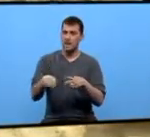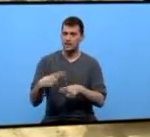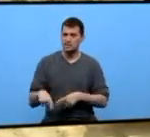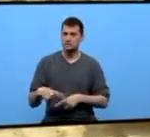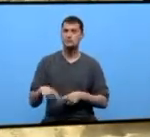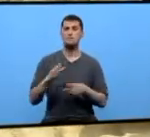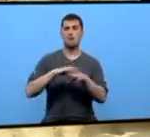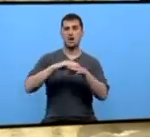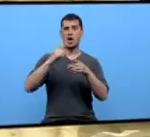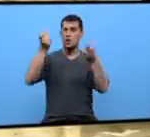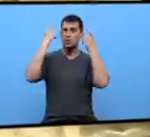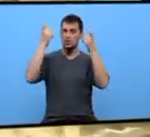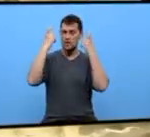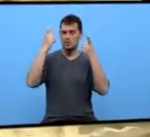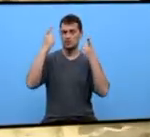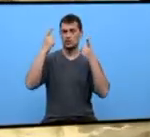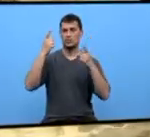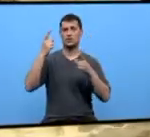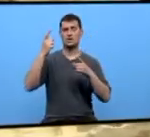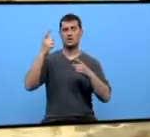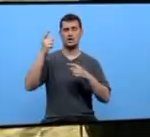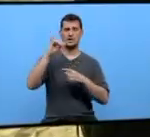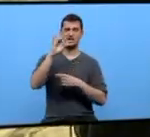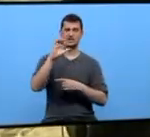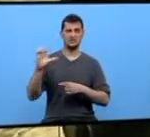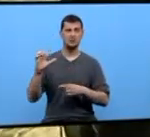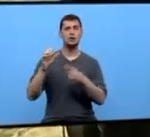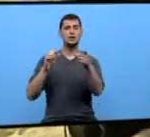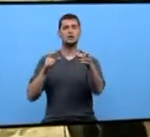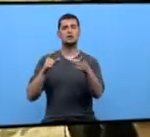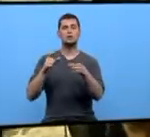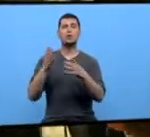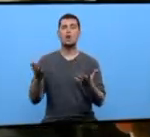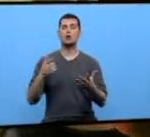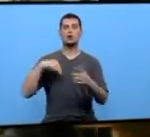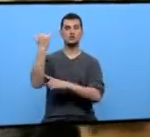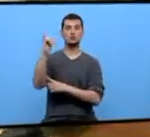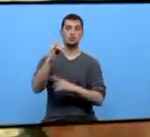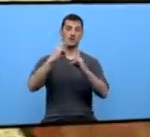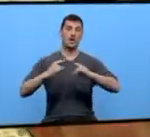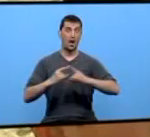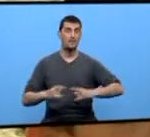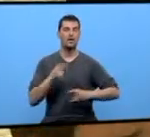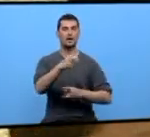formativa para o alumnado da IES é o Kilómetro Cero Surf Camp, que celebrará a súa terceira edición esta fin de semana na costa luguesa.